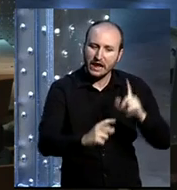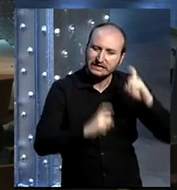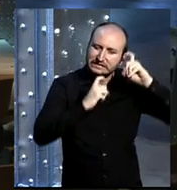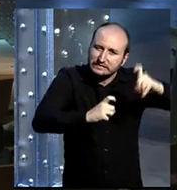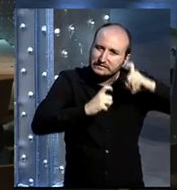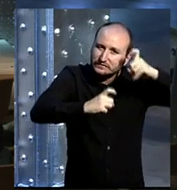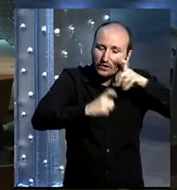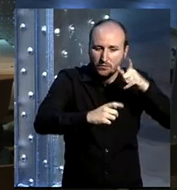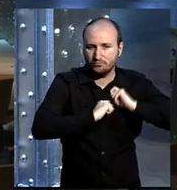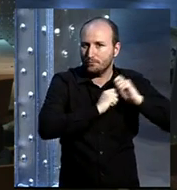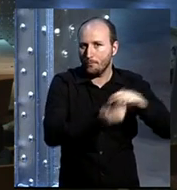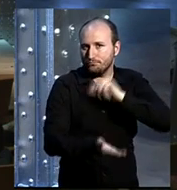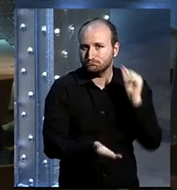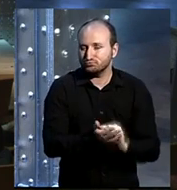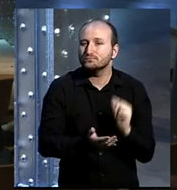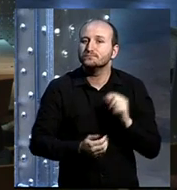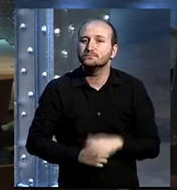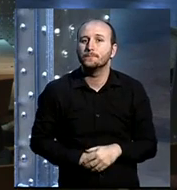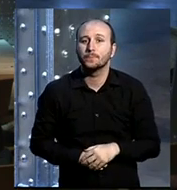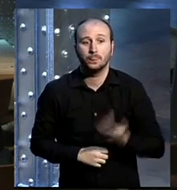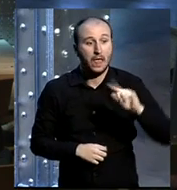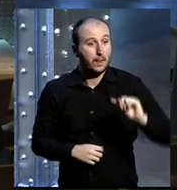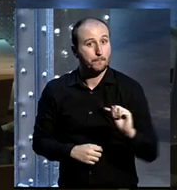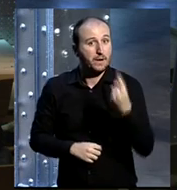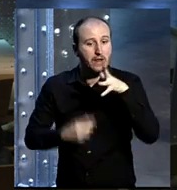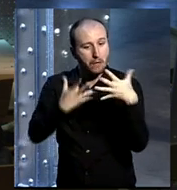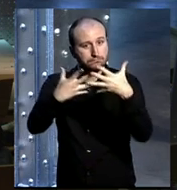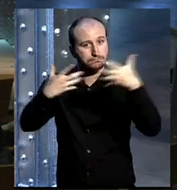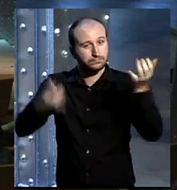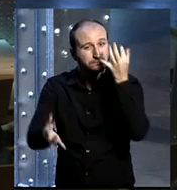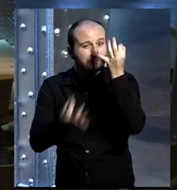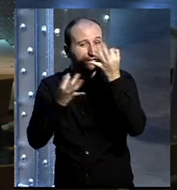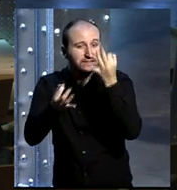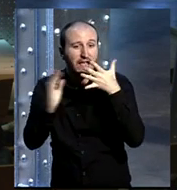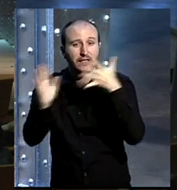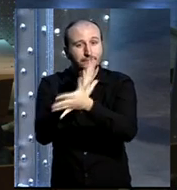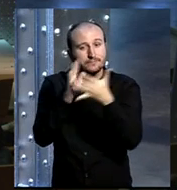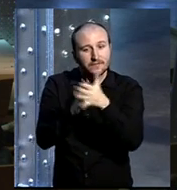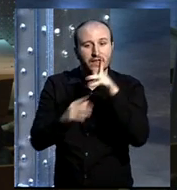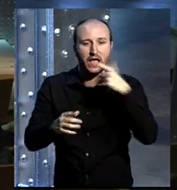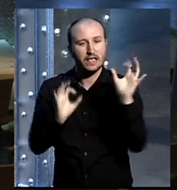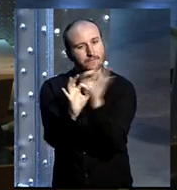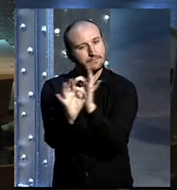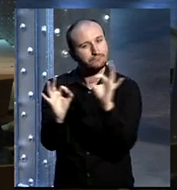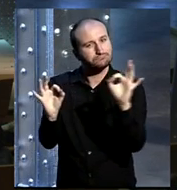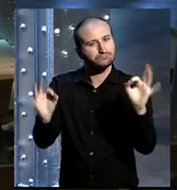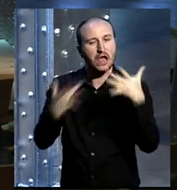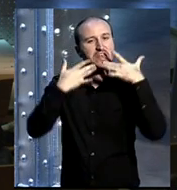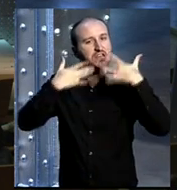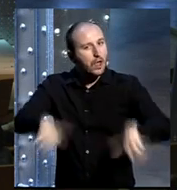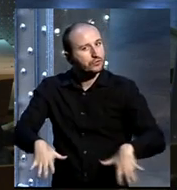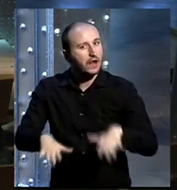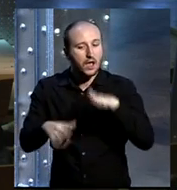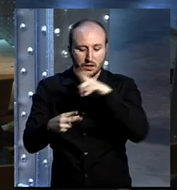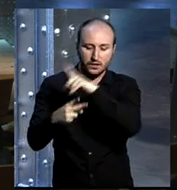¿no? Hay una primera descripción, entiendo que académica, rigurosa, neutral, etcétera,